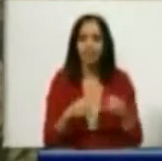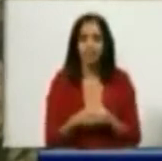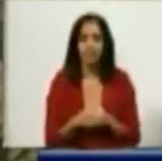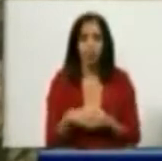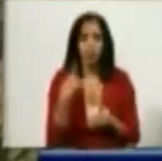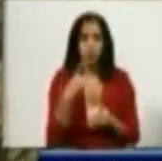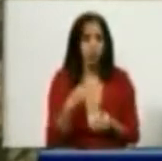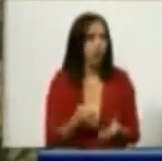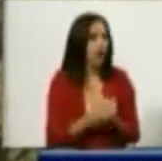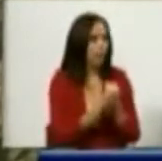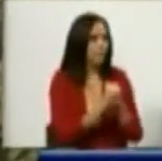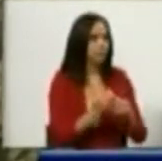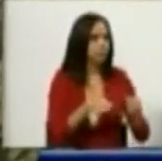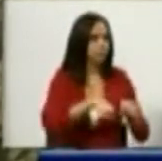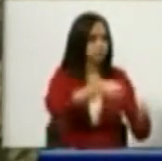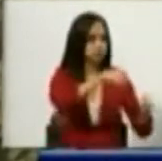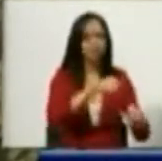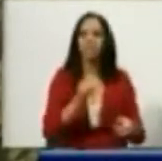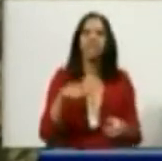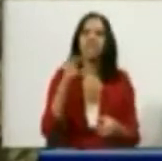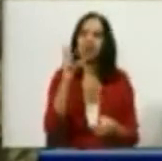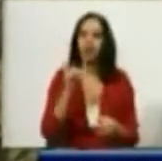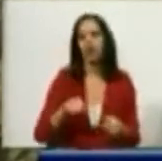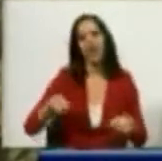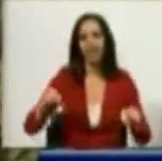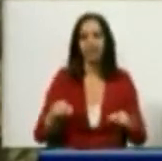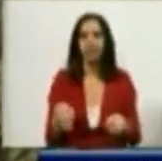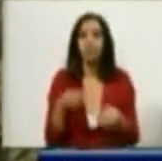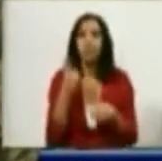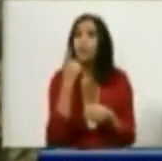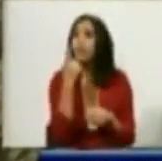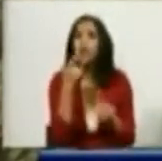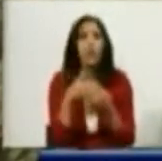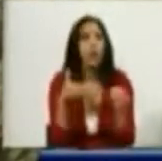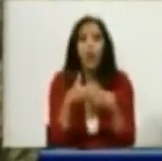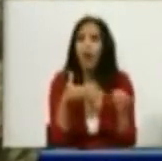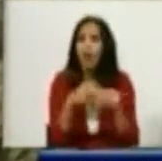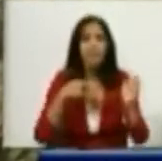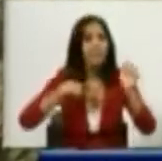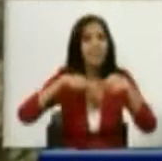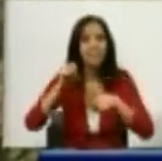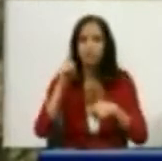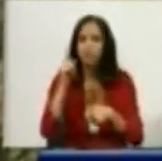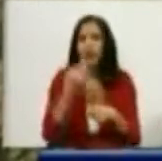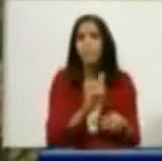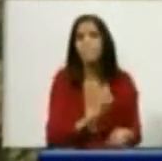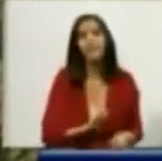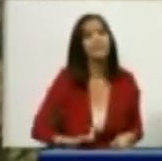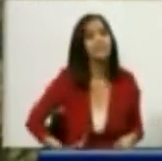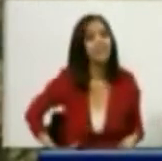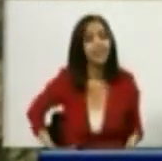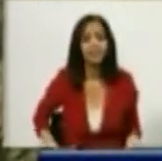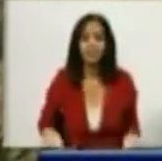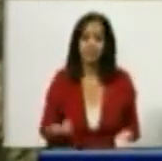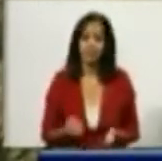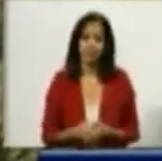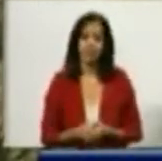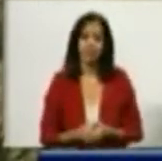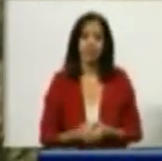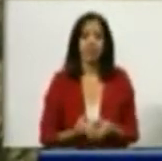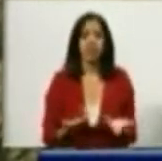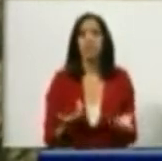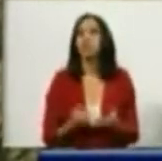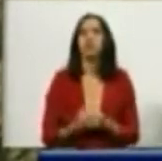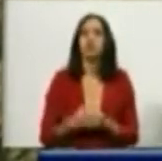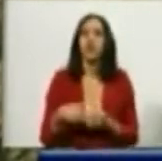uno se lo agarró él por unos dólares vendiste una presidencia y un tipo